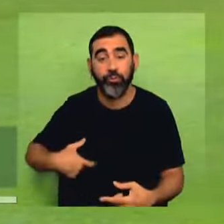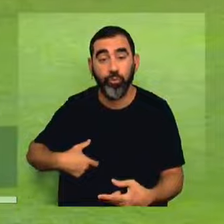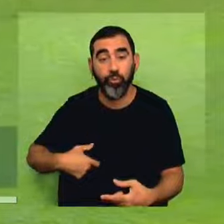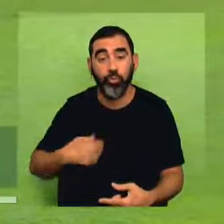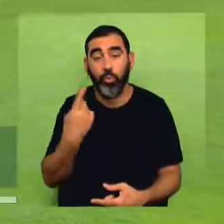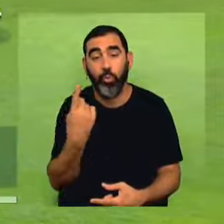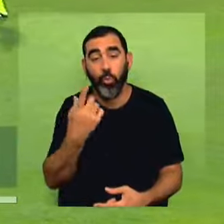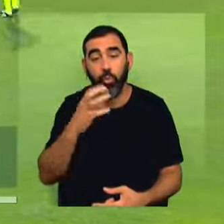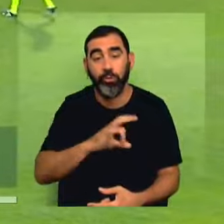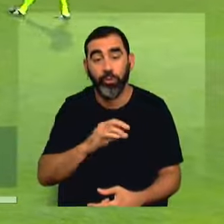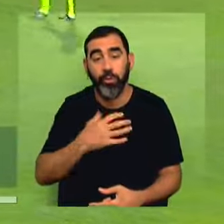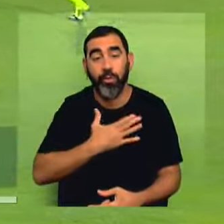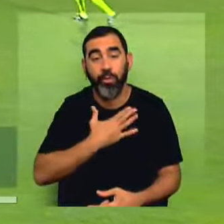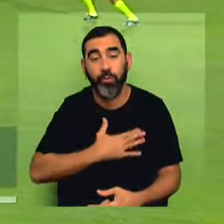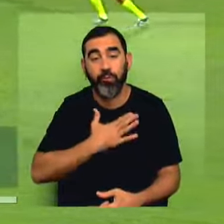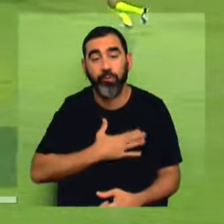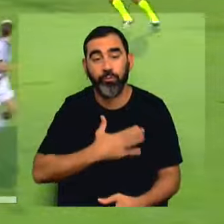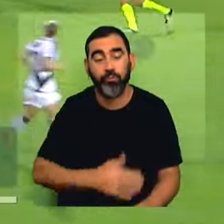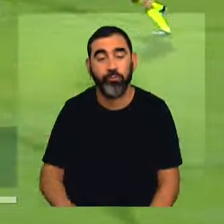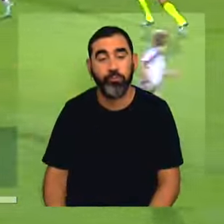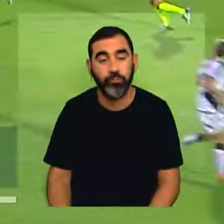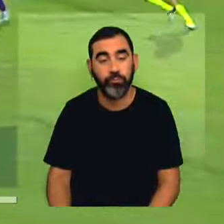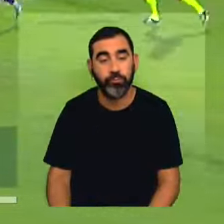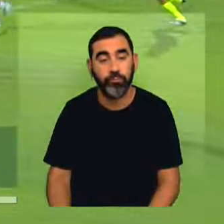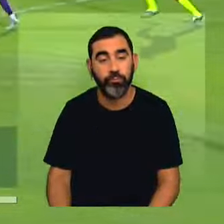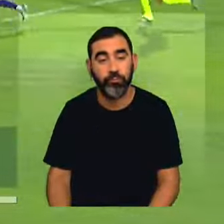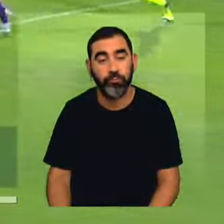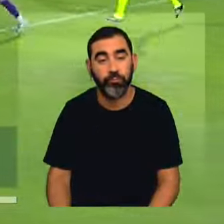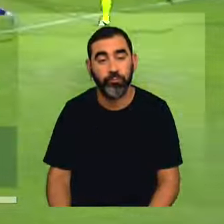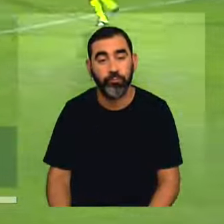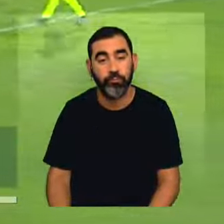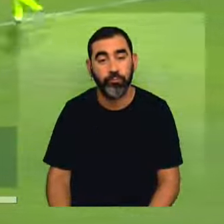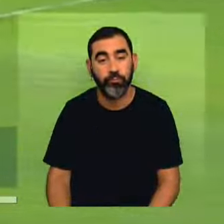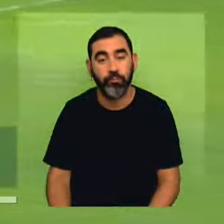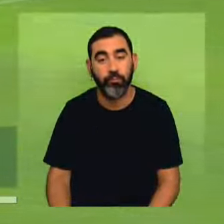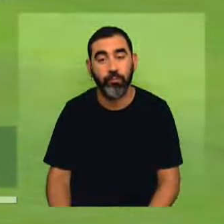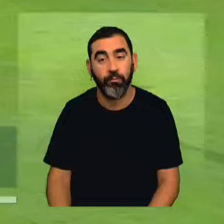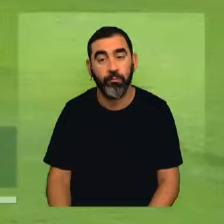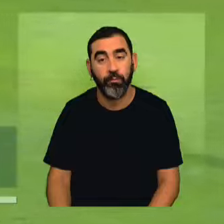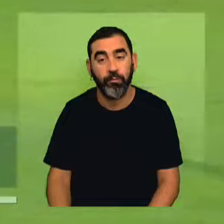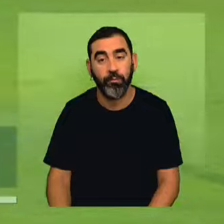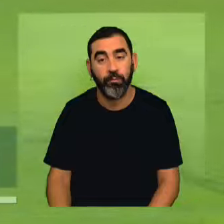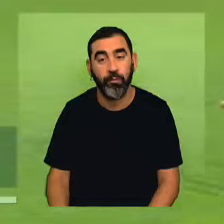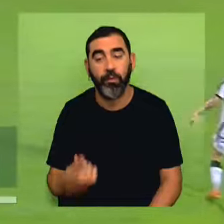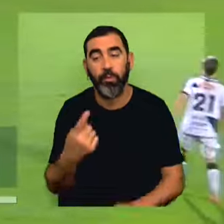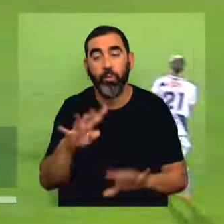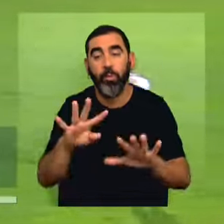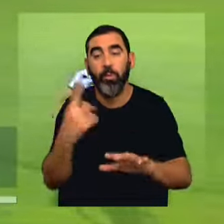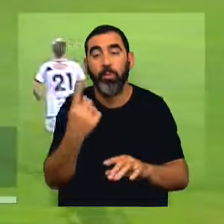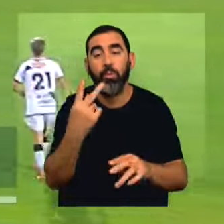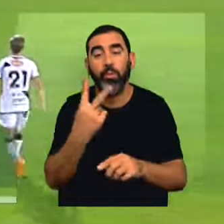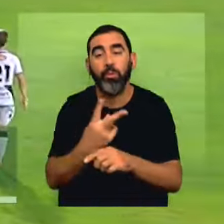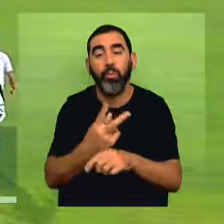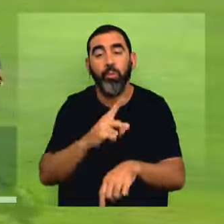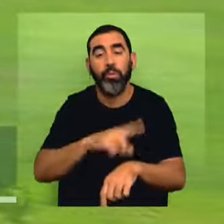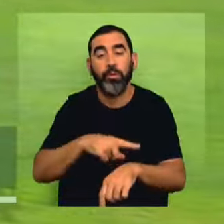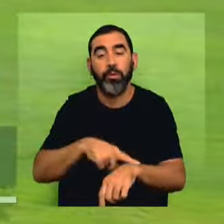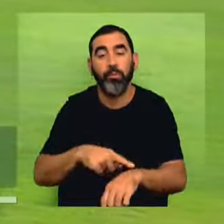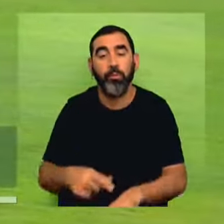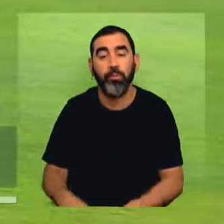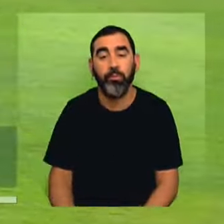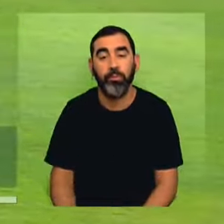fue Victoria Violeta 1 a0 con el gol de Guillermo de los santos en el minuto 19 del complemento centro la sacan por allí y